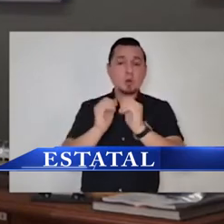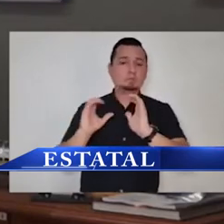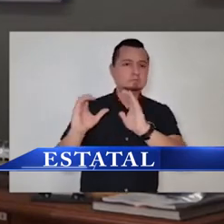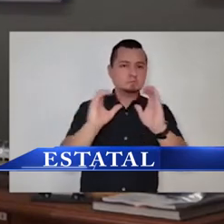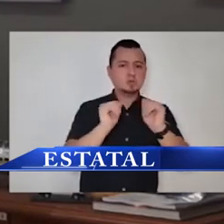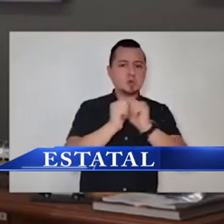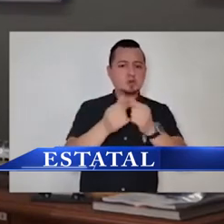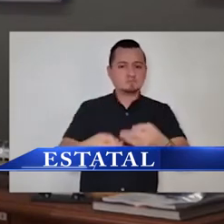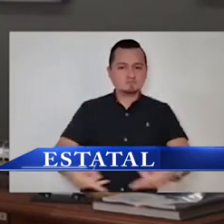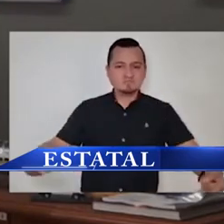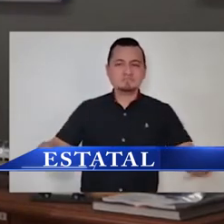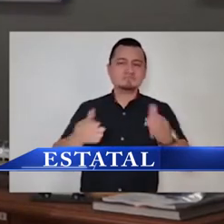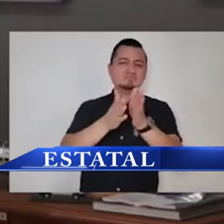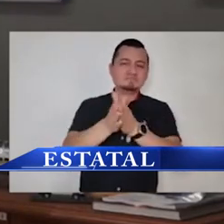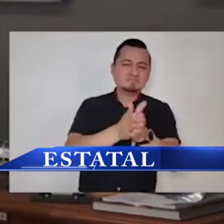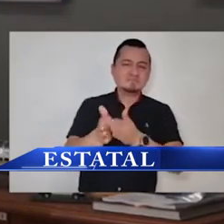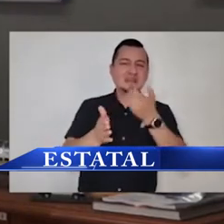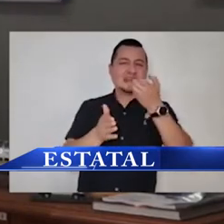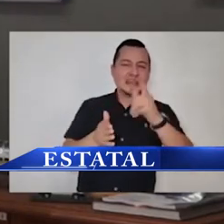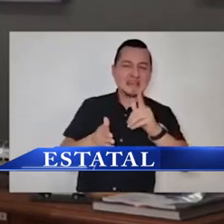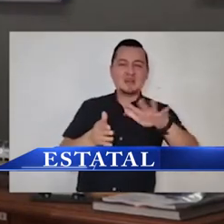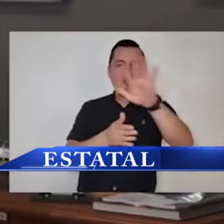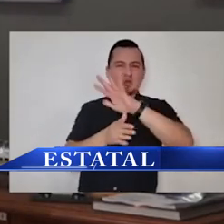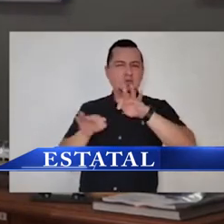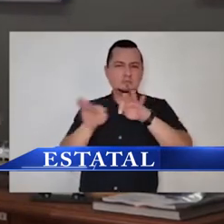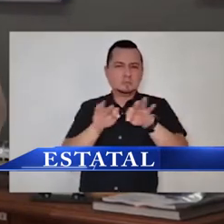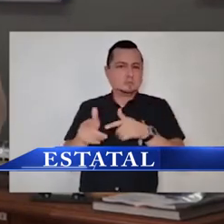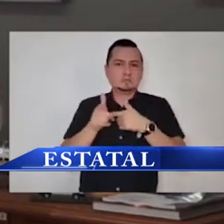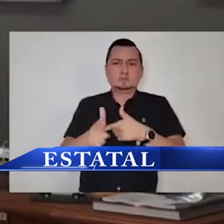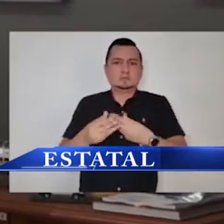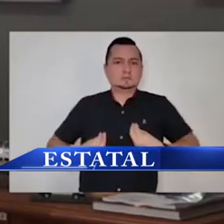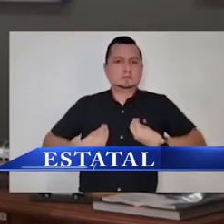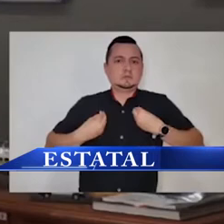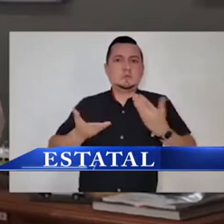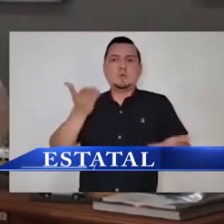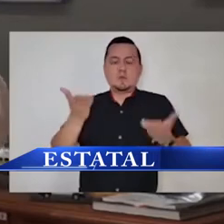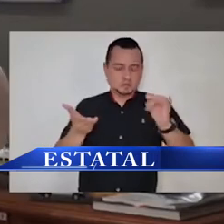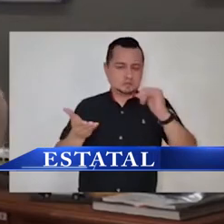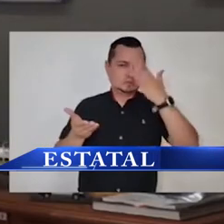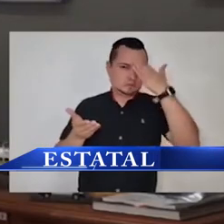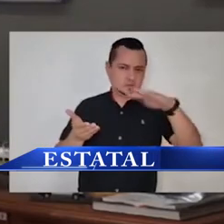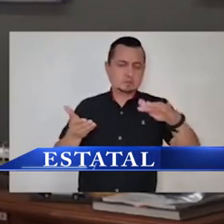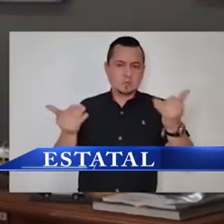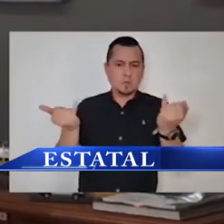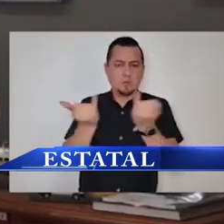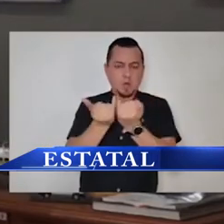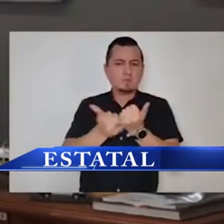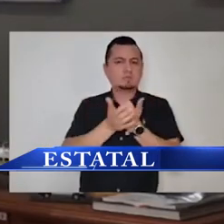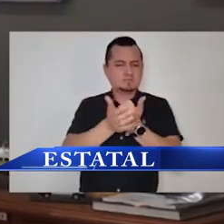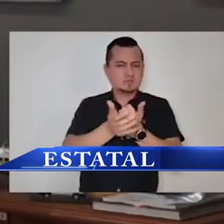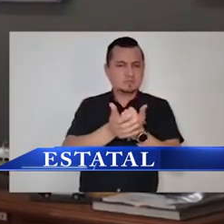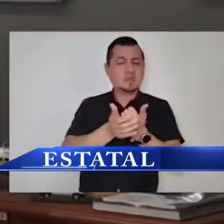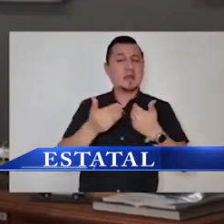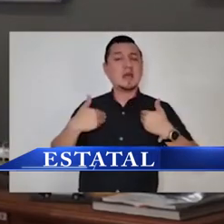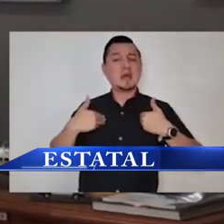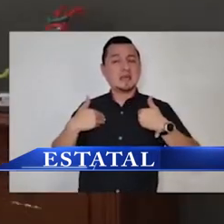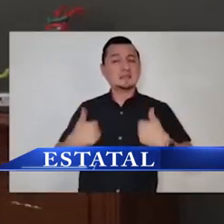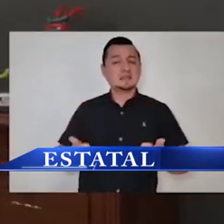productivos con las medidas sanitarias conducentes a salvaguardar a la población de los